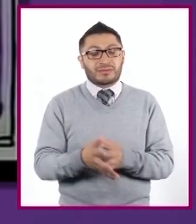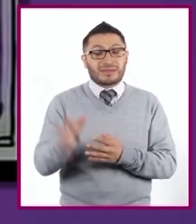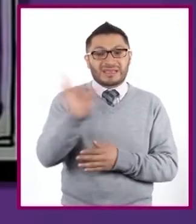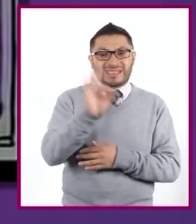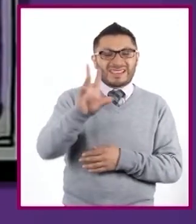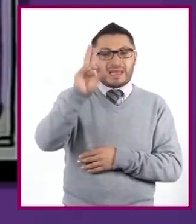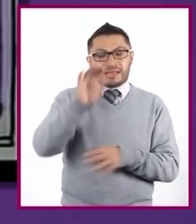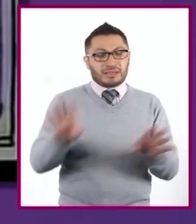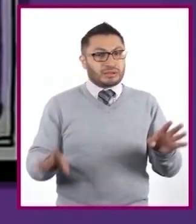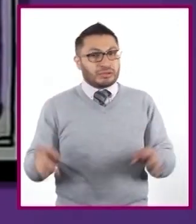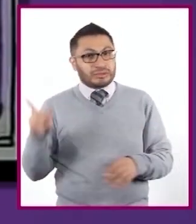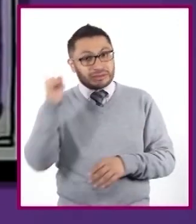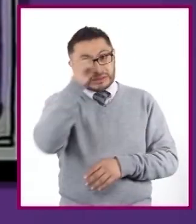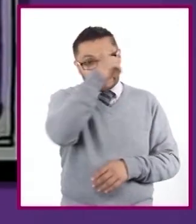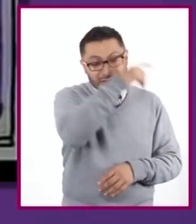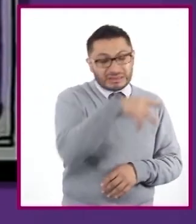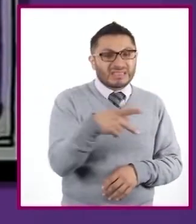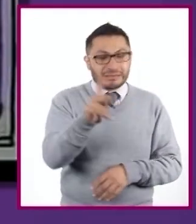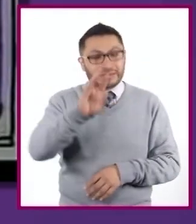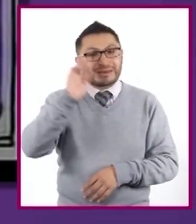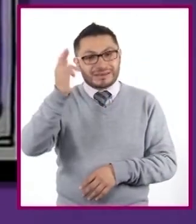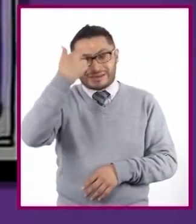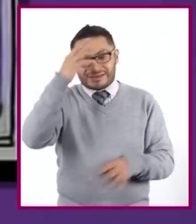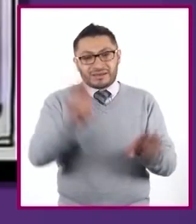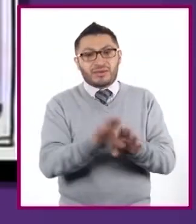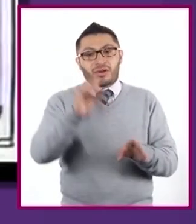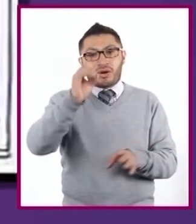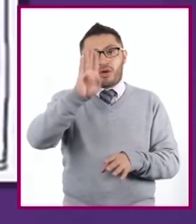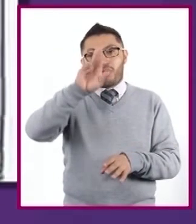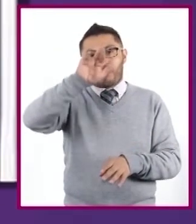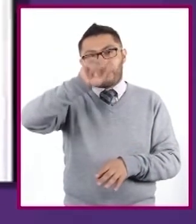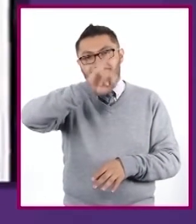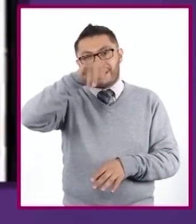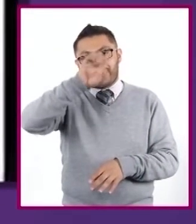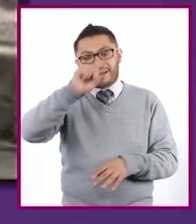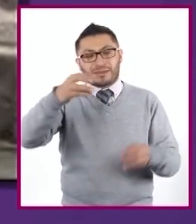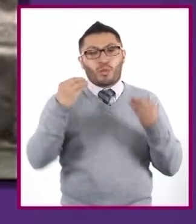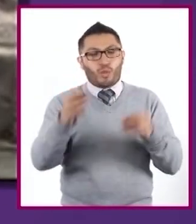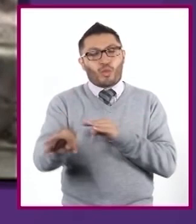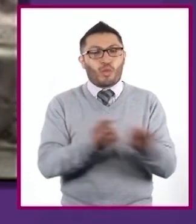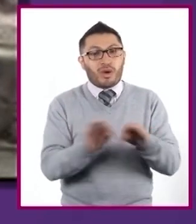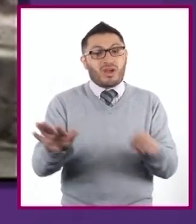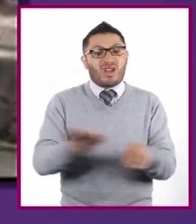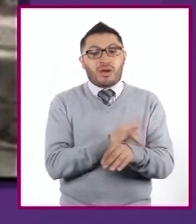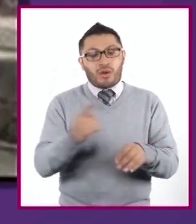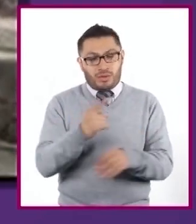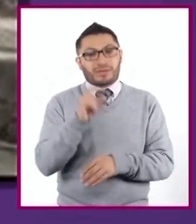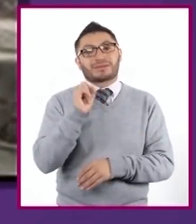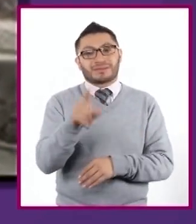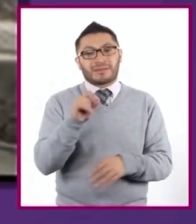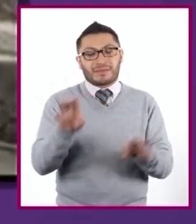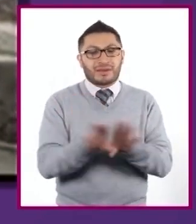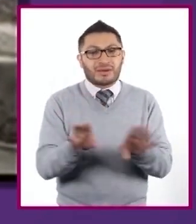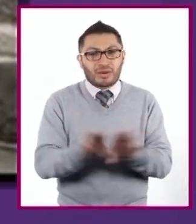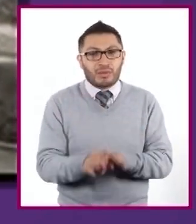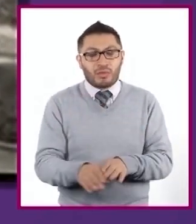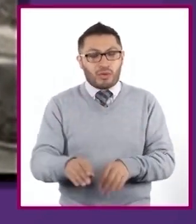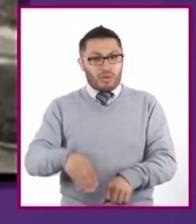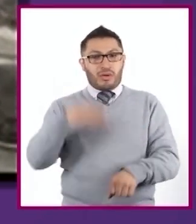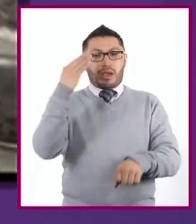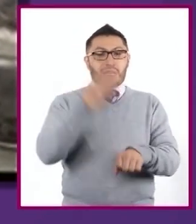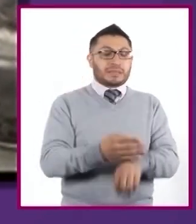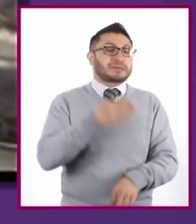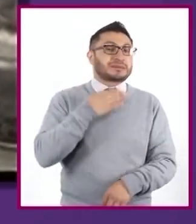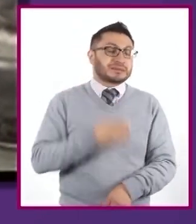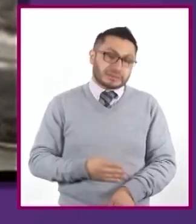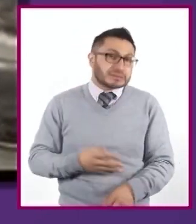tan drástico, pero hay que tomar en cuenta que en los obrajes había mucho trabajo forzado también, por ejemplo, condenados a la justicia,